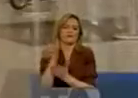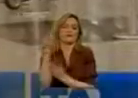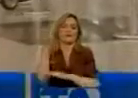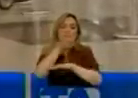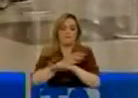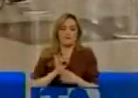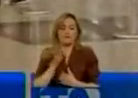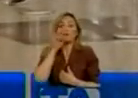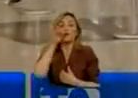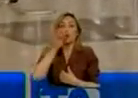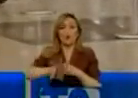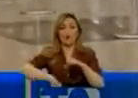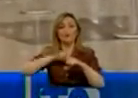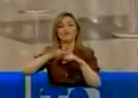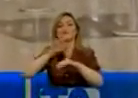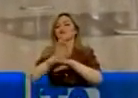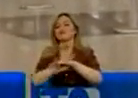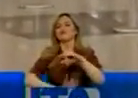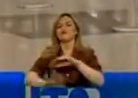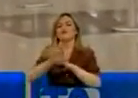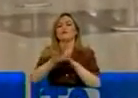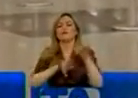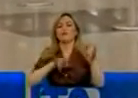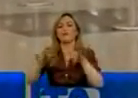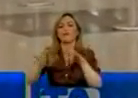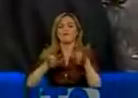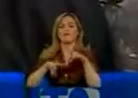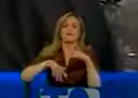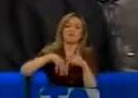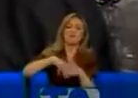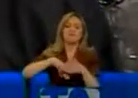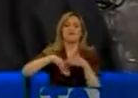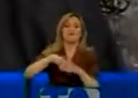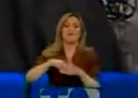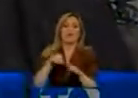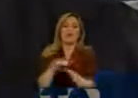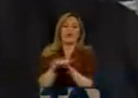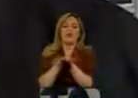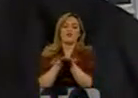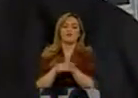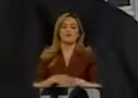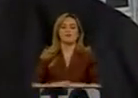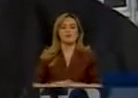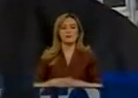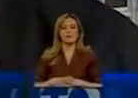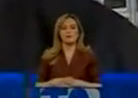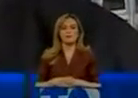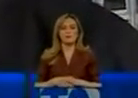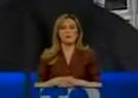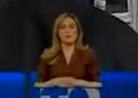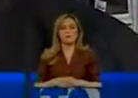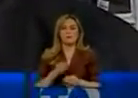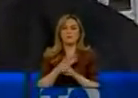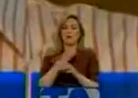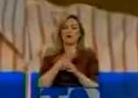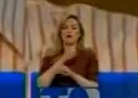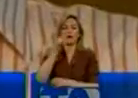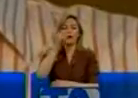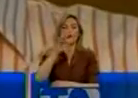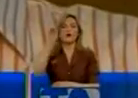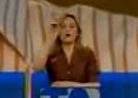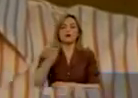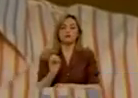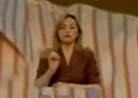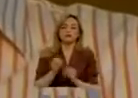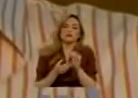En vuelos nacionales o domésticos, las frecuencias por ahora también son limitadas. Están más lentos todavía, actualmente con aproximadamente un 10%. Por ejemplo,